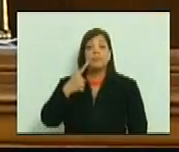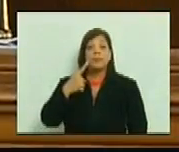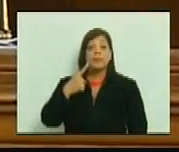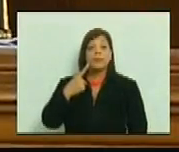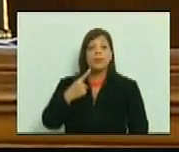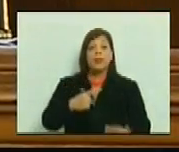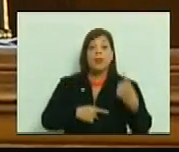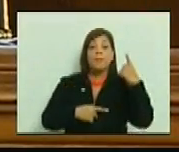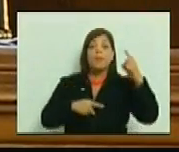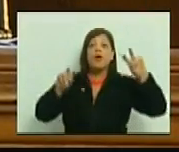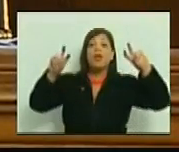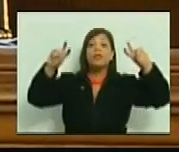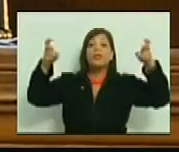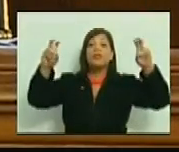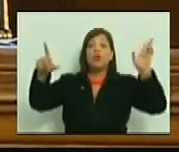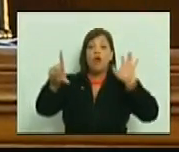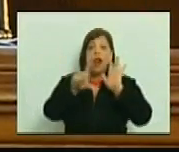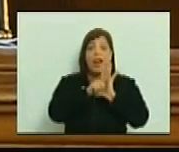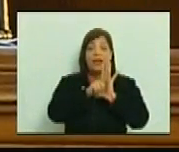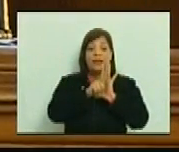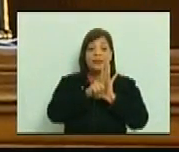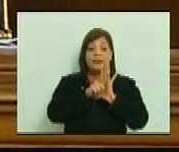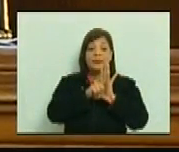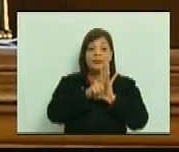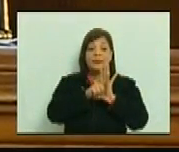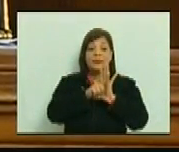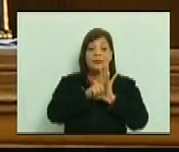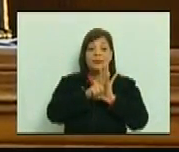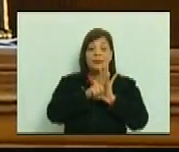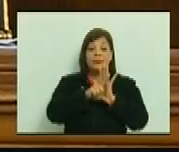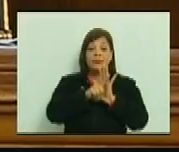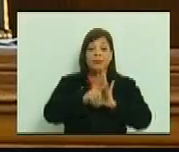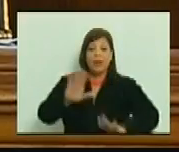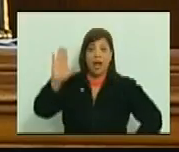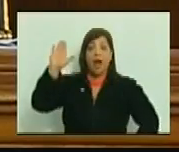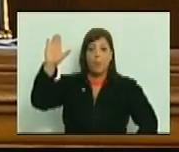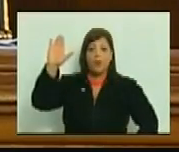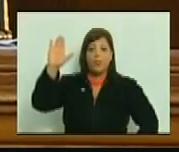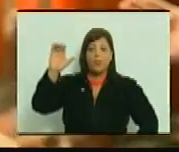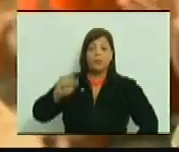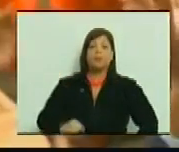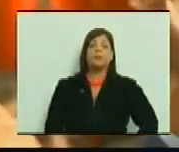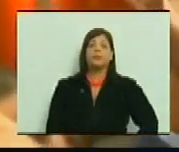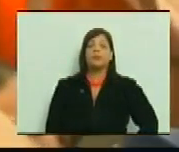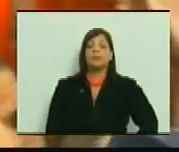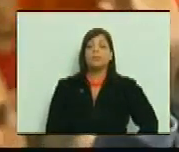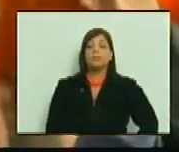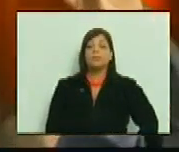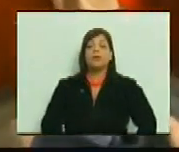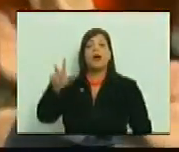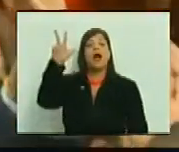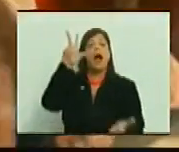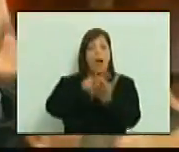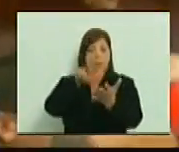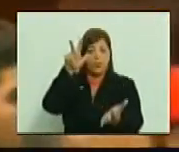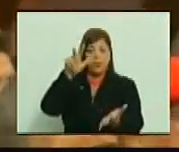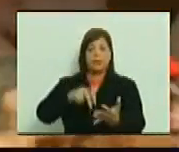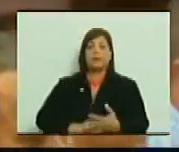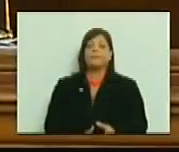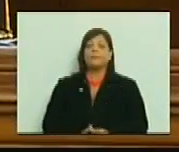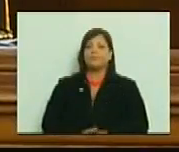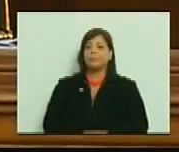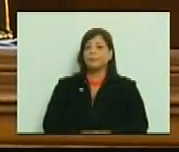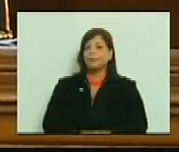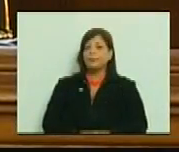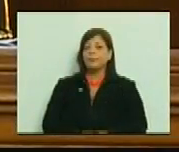primero, el título de la ley. Por favor, señalarlo con la señal de costumbre. Aprobado.